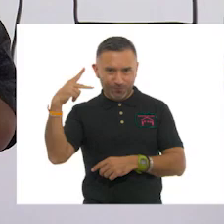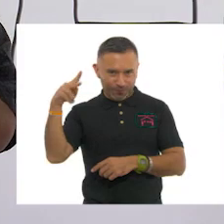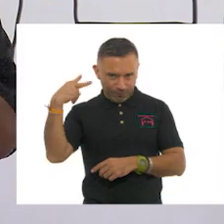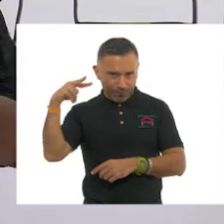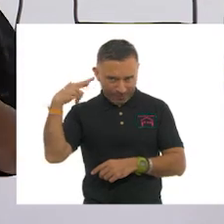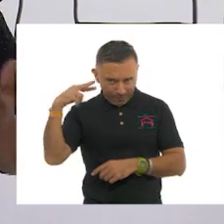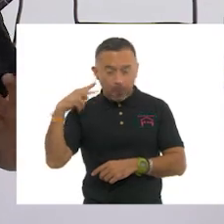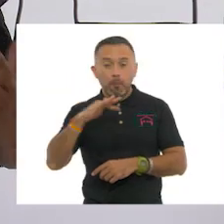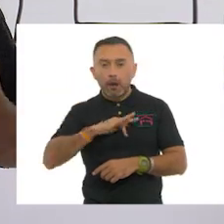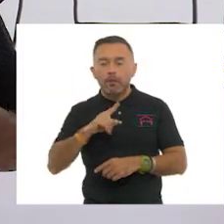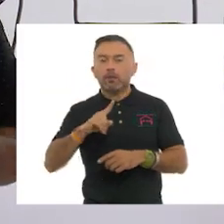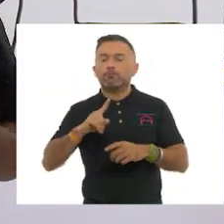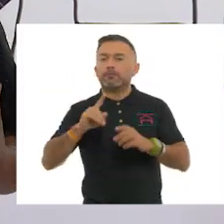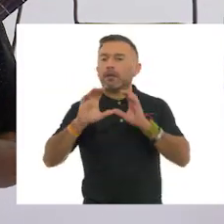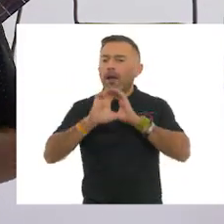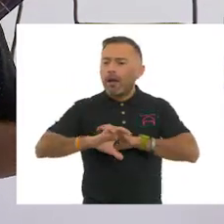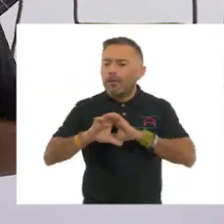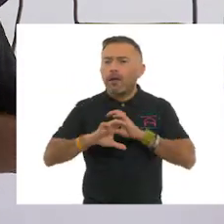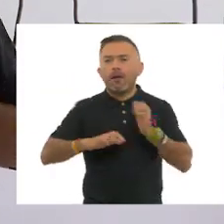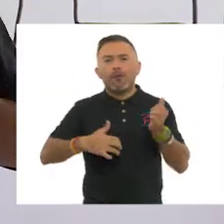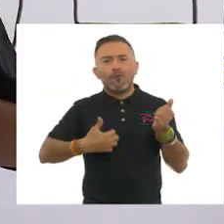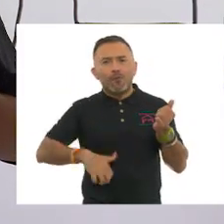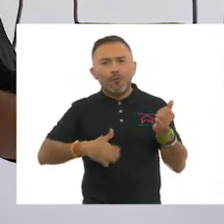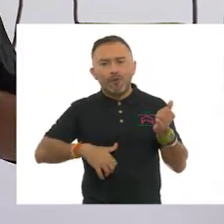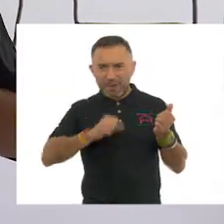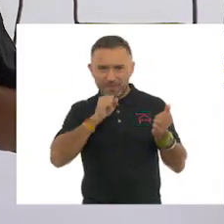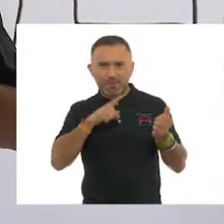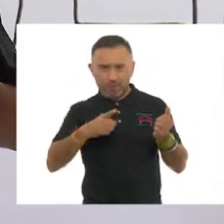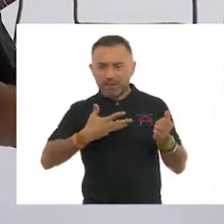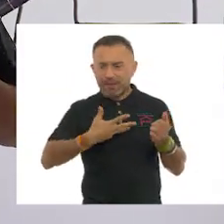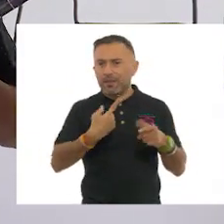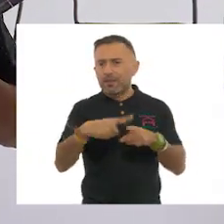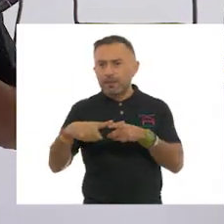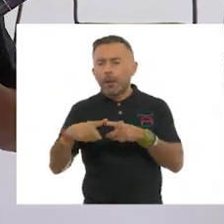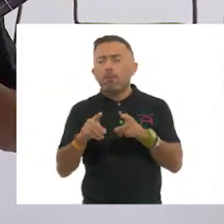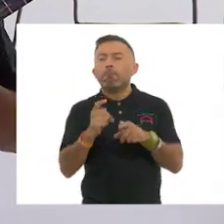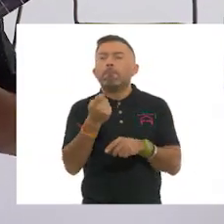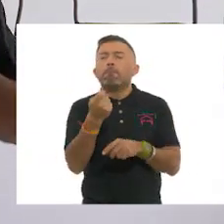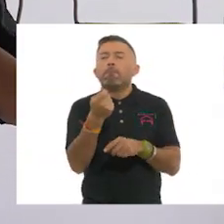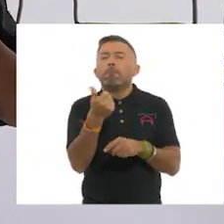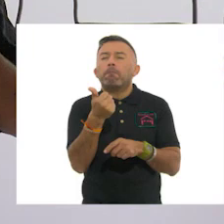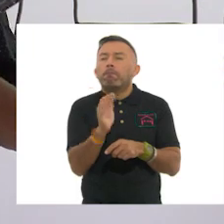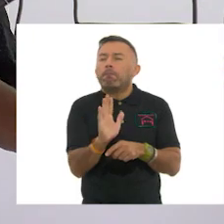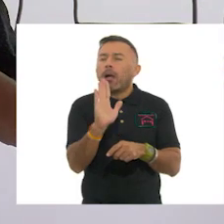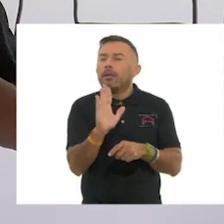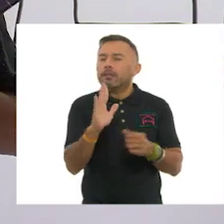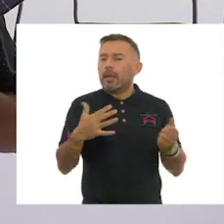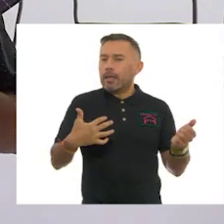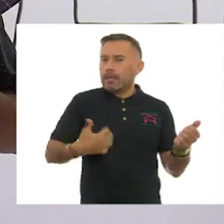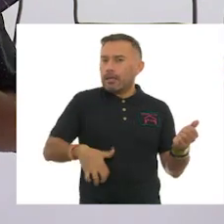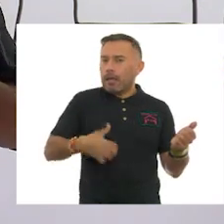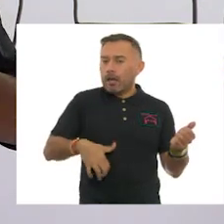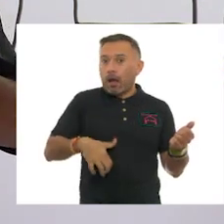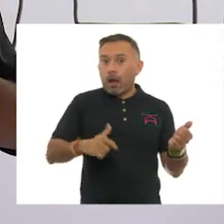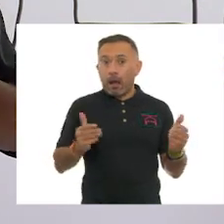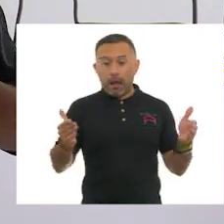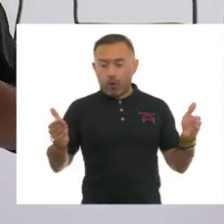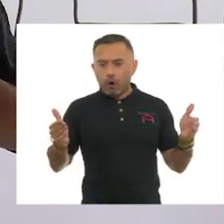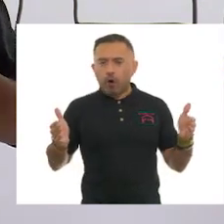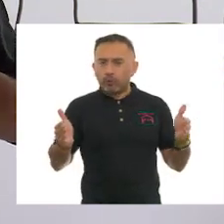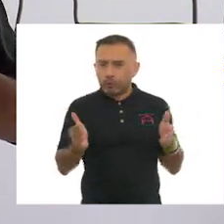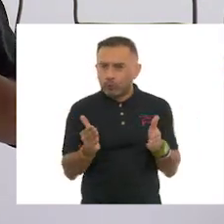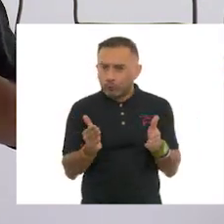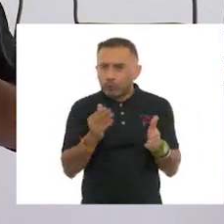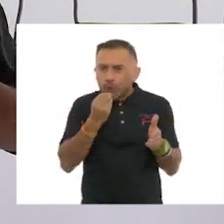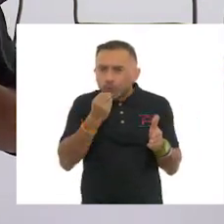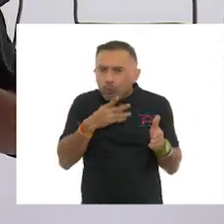también que se toca con estos instrumentos que son como una especie de guitarra, lo están viendo ustedes, pero más pequeñitas. ¿Por qué?